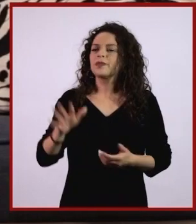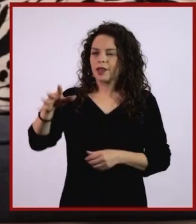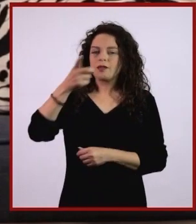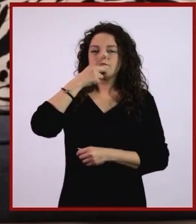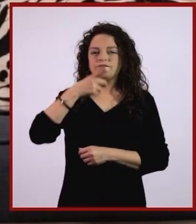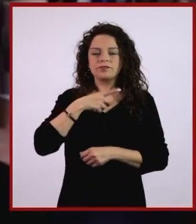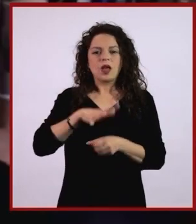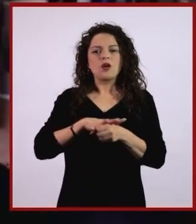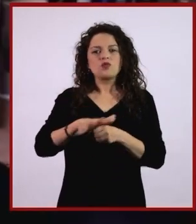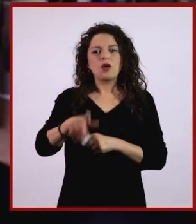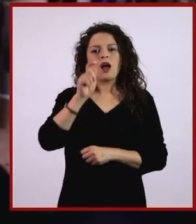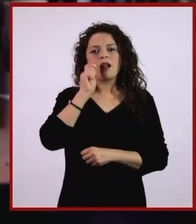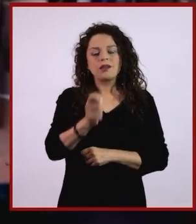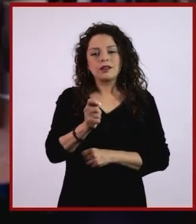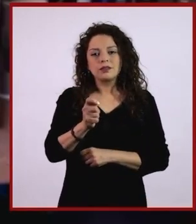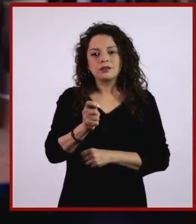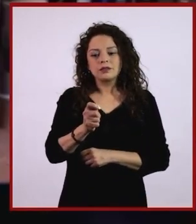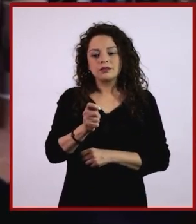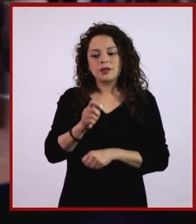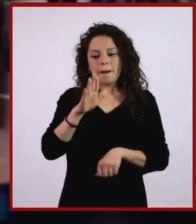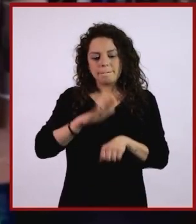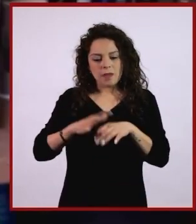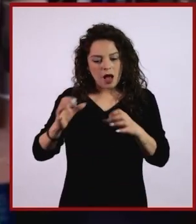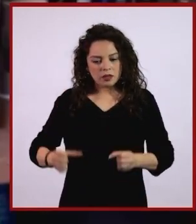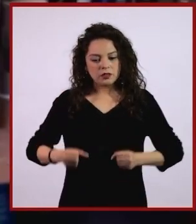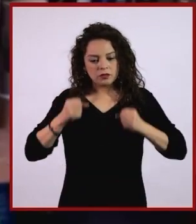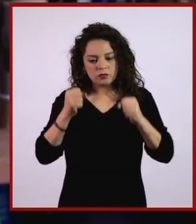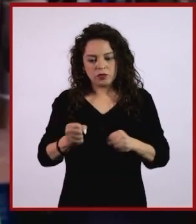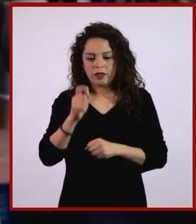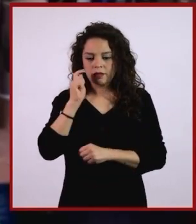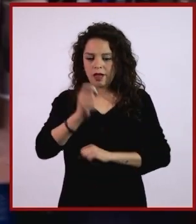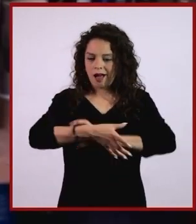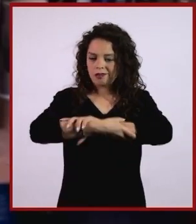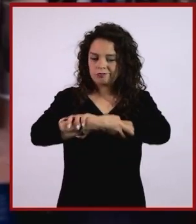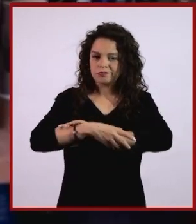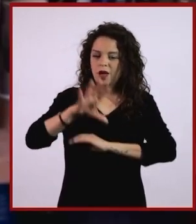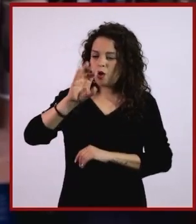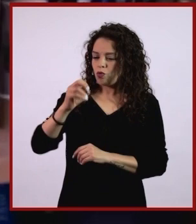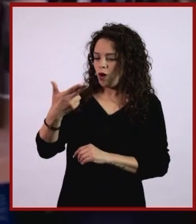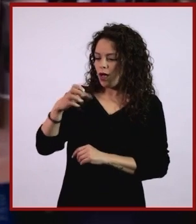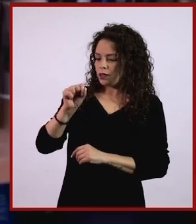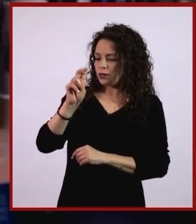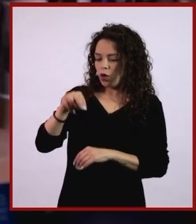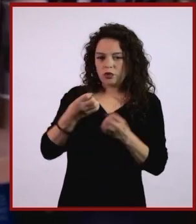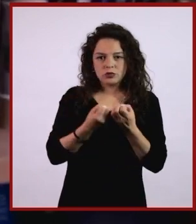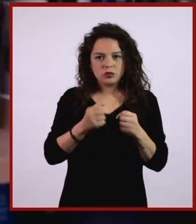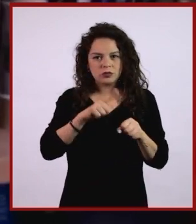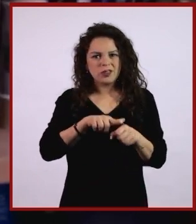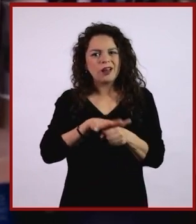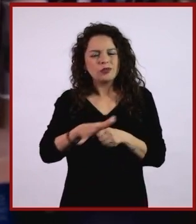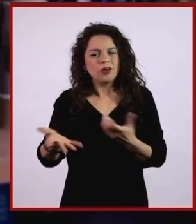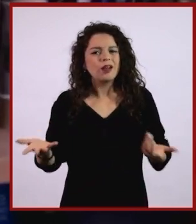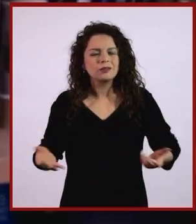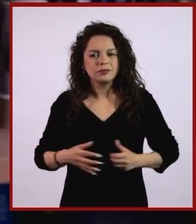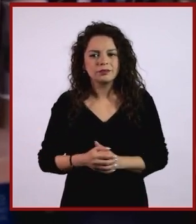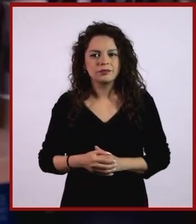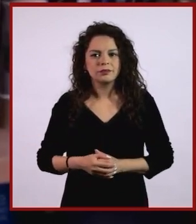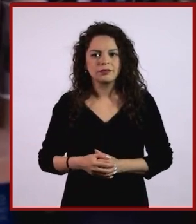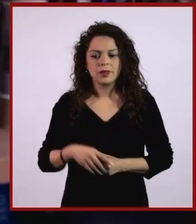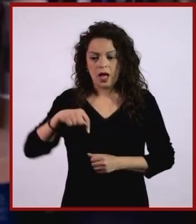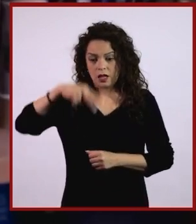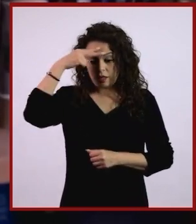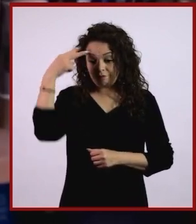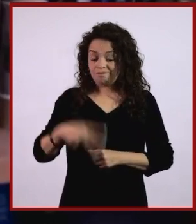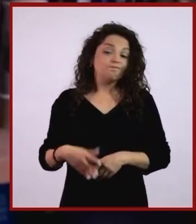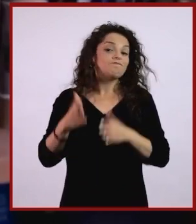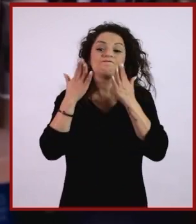de la cohesión social? Pues yo creo que la primera dimensión de la cohesión social sería que haya, cosa